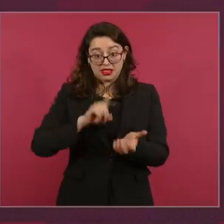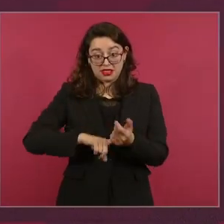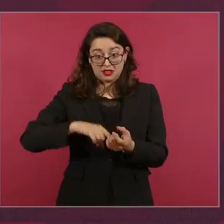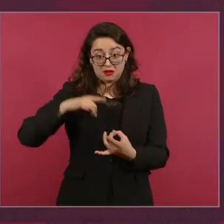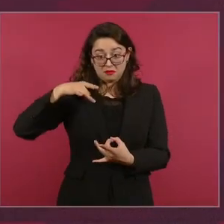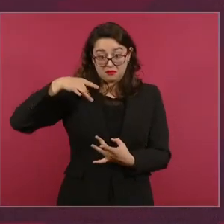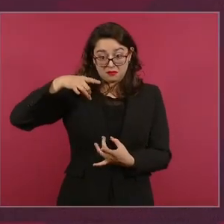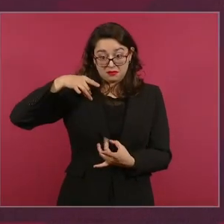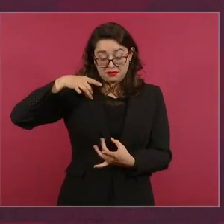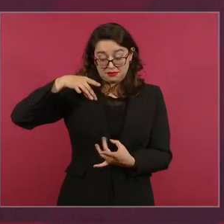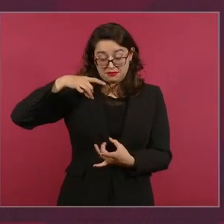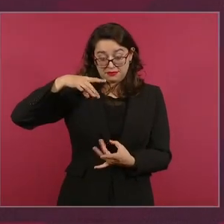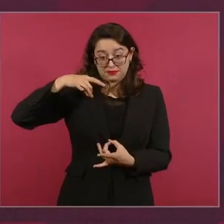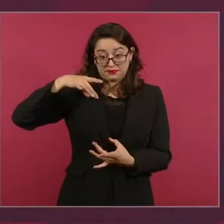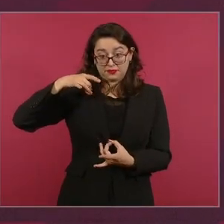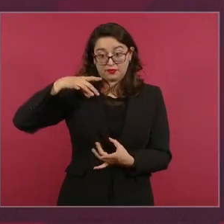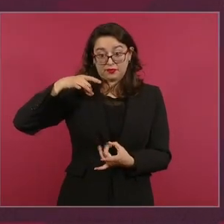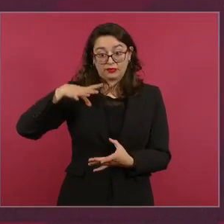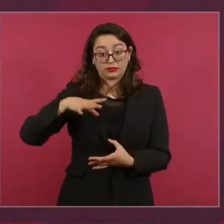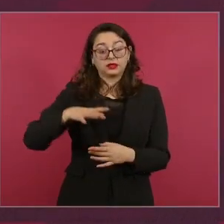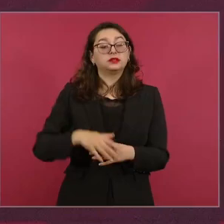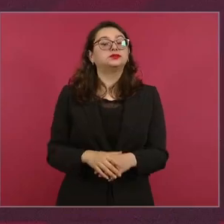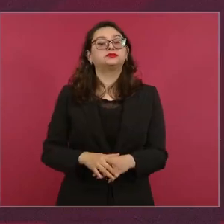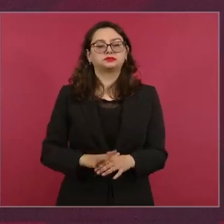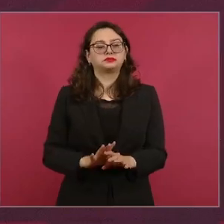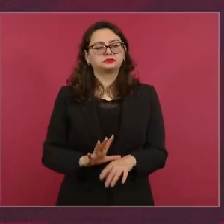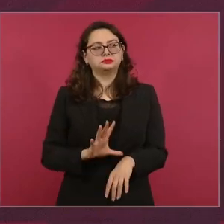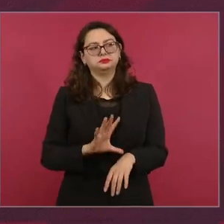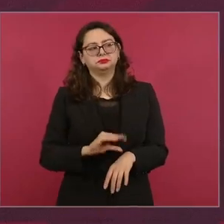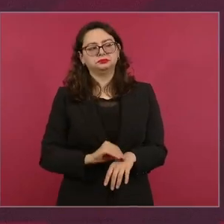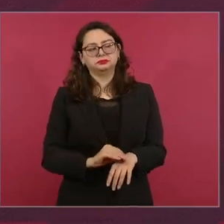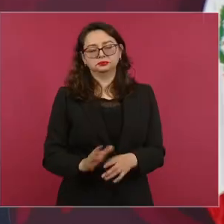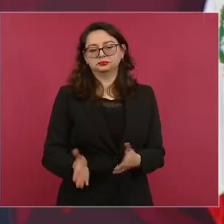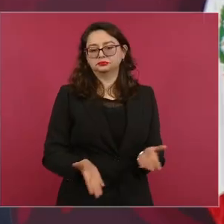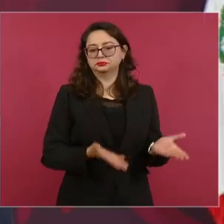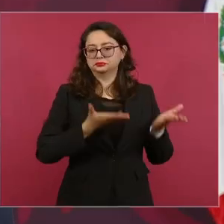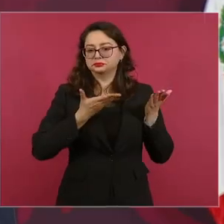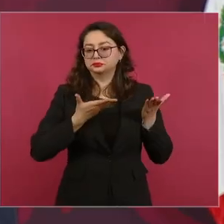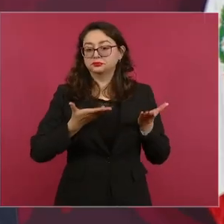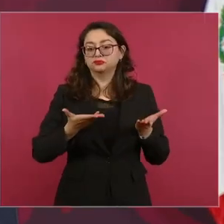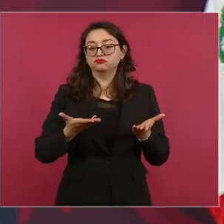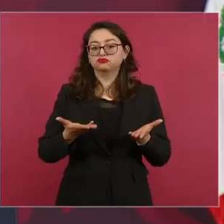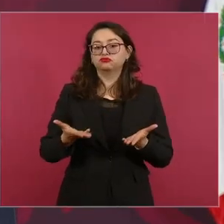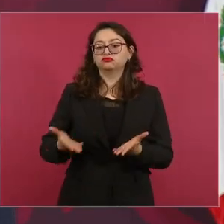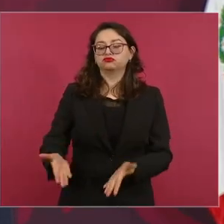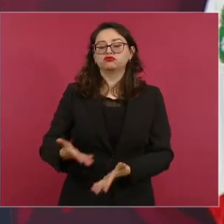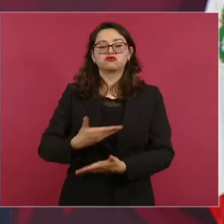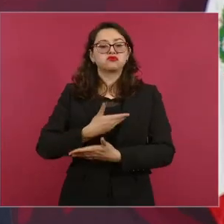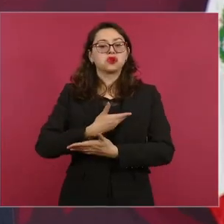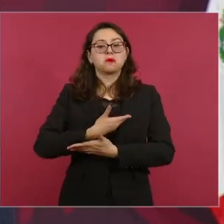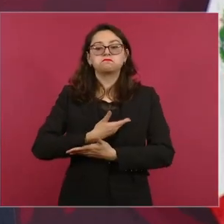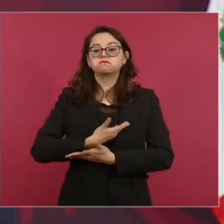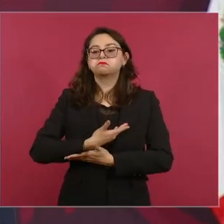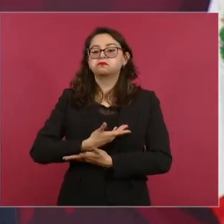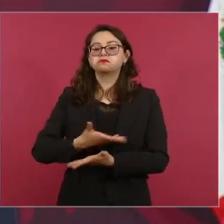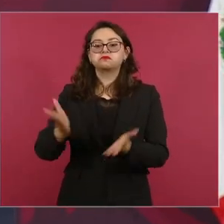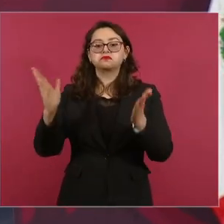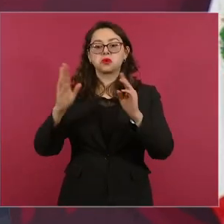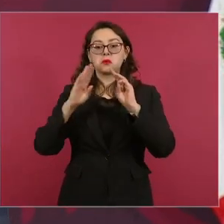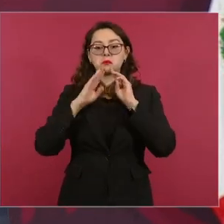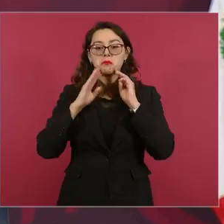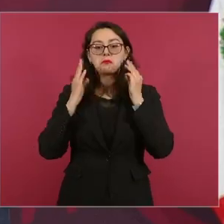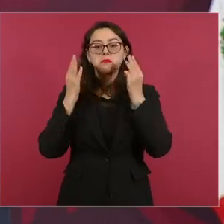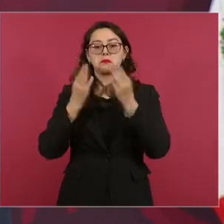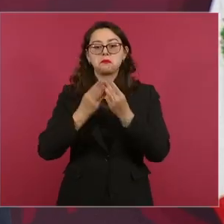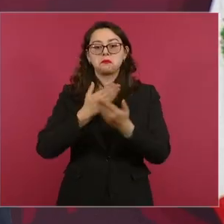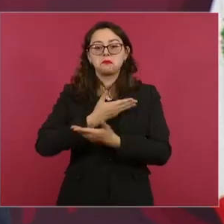Dejan que las armas entren con estos sensores en un gobierno que